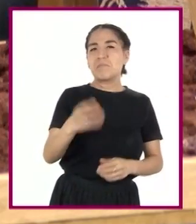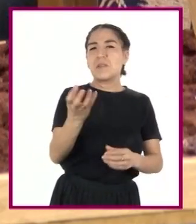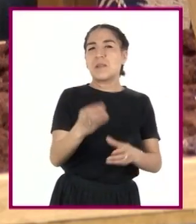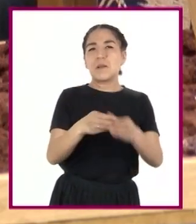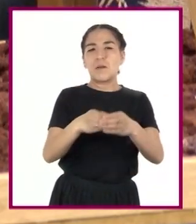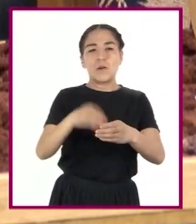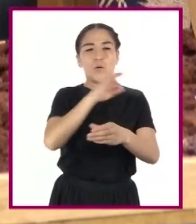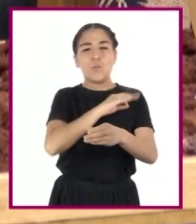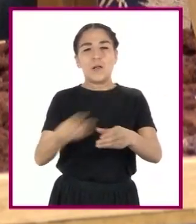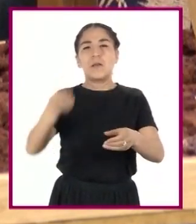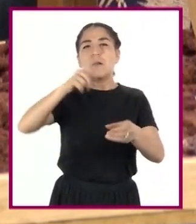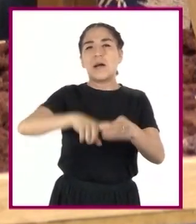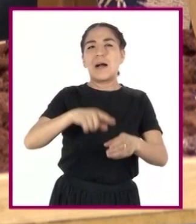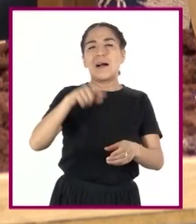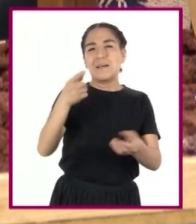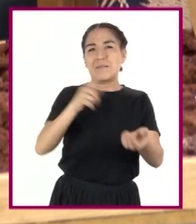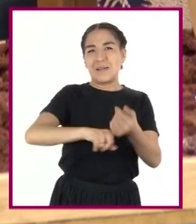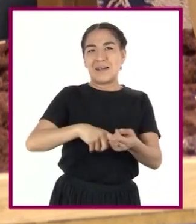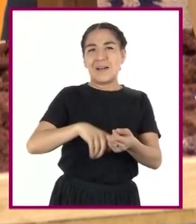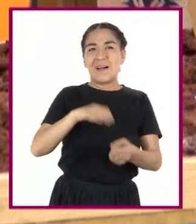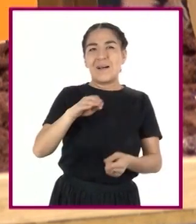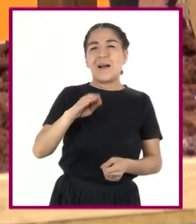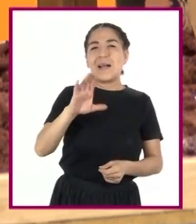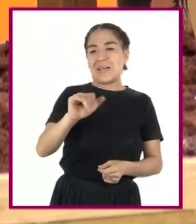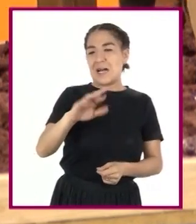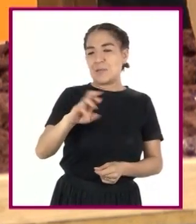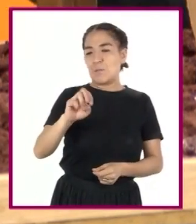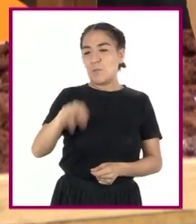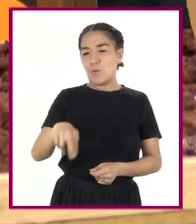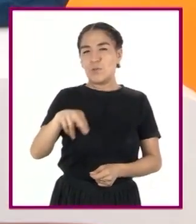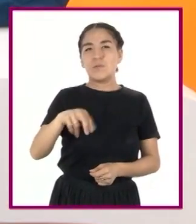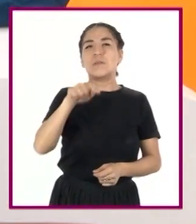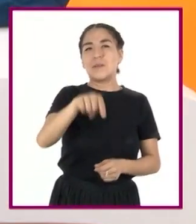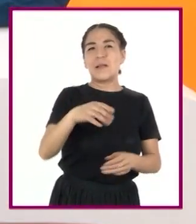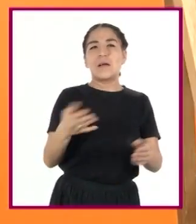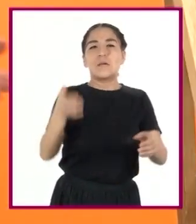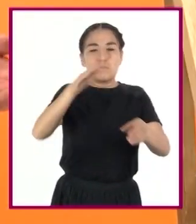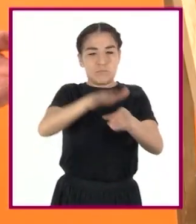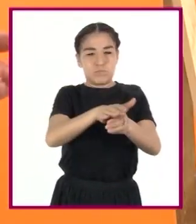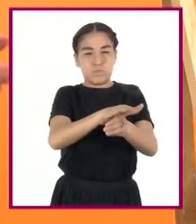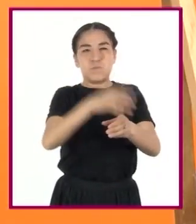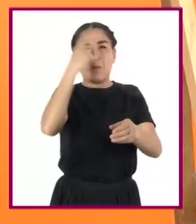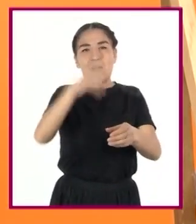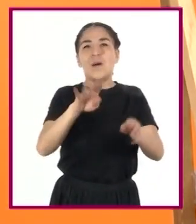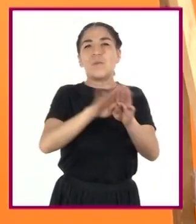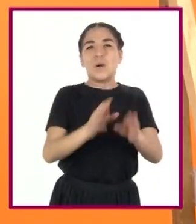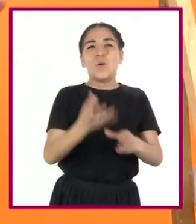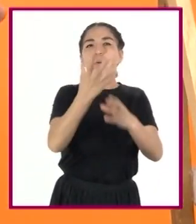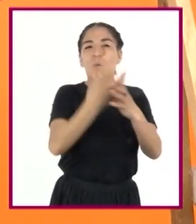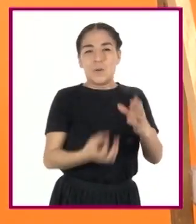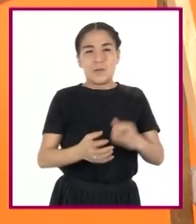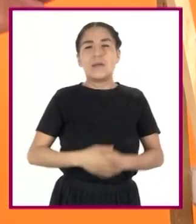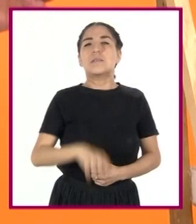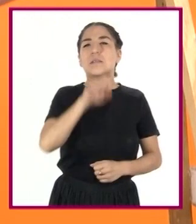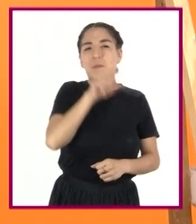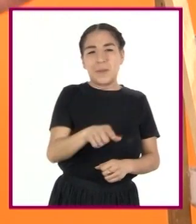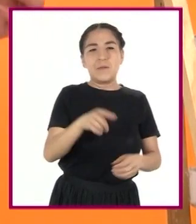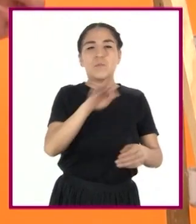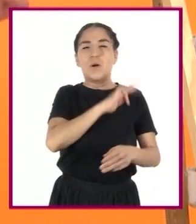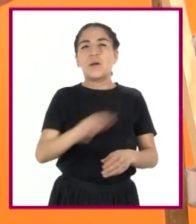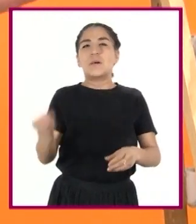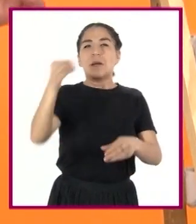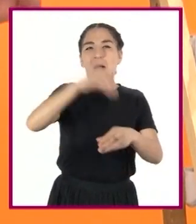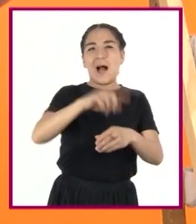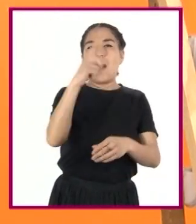un filtro de carbón activado que daría mayor pureza al agua. También podríamos poner un sistema